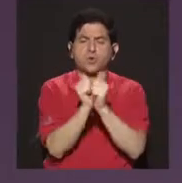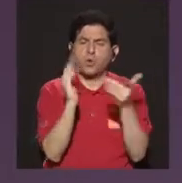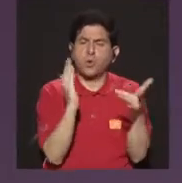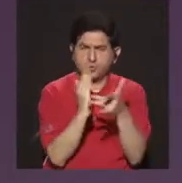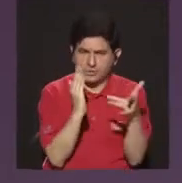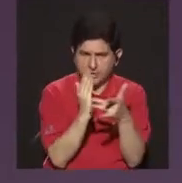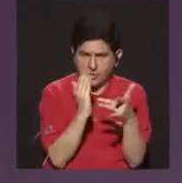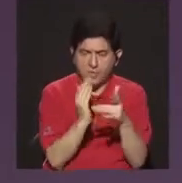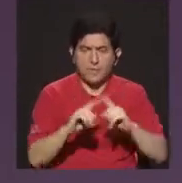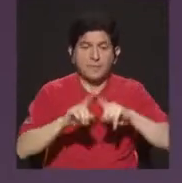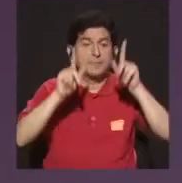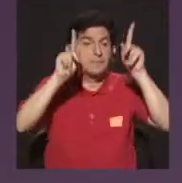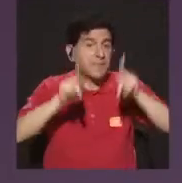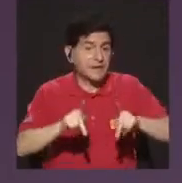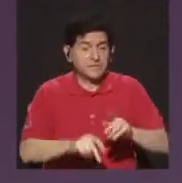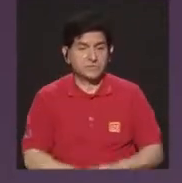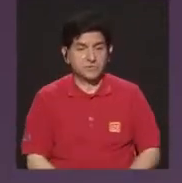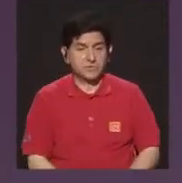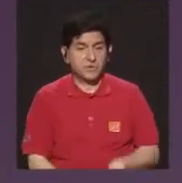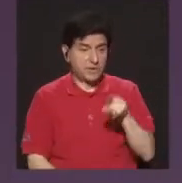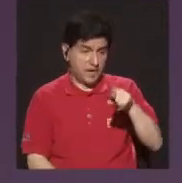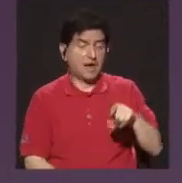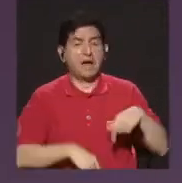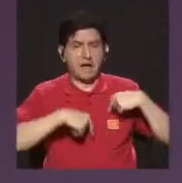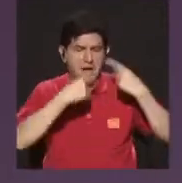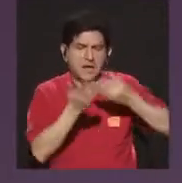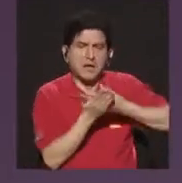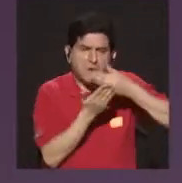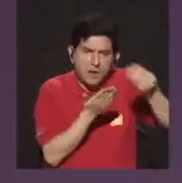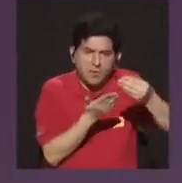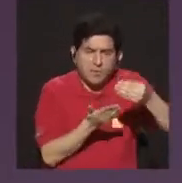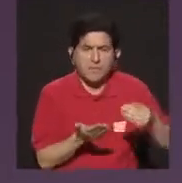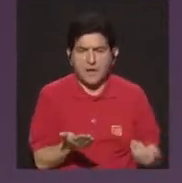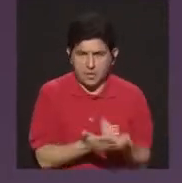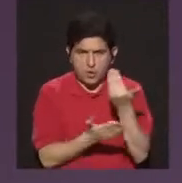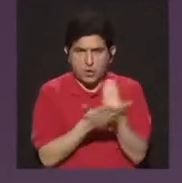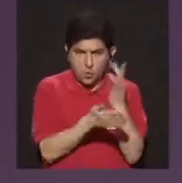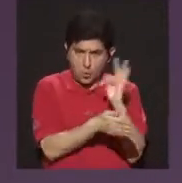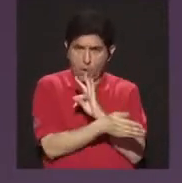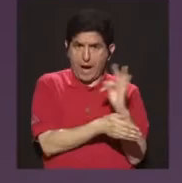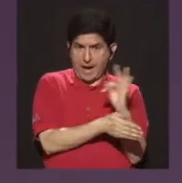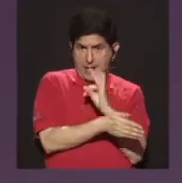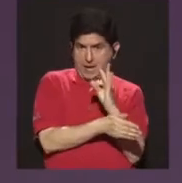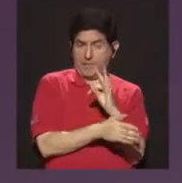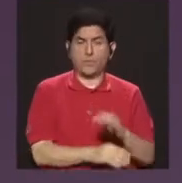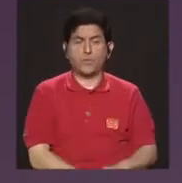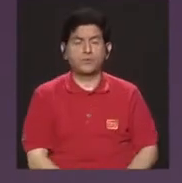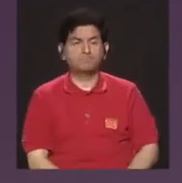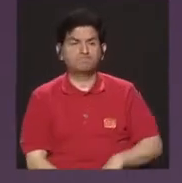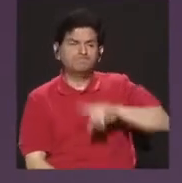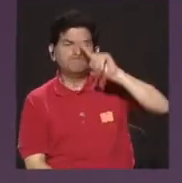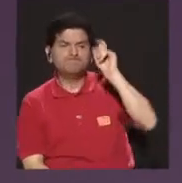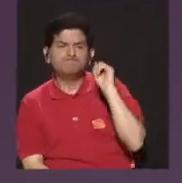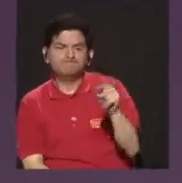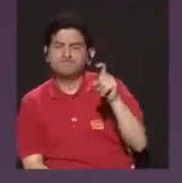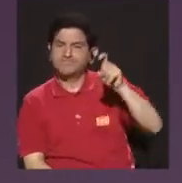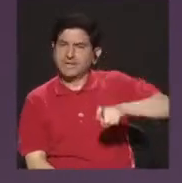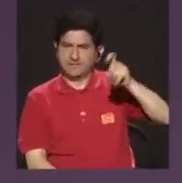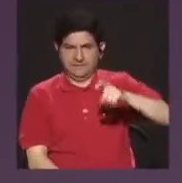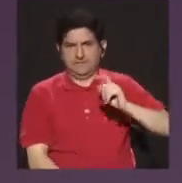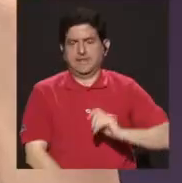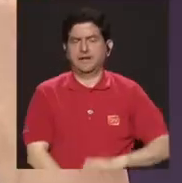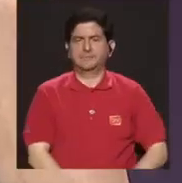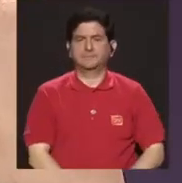la persona tendría que la persona que va a ir a comprar un televisor nuevo si es que va a comprar un televisor nuevo por ahora debería preguntar